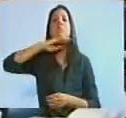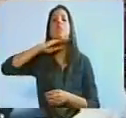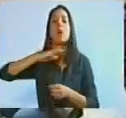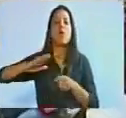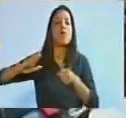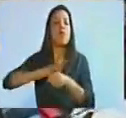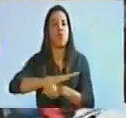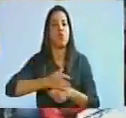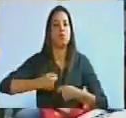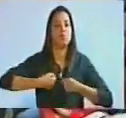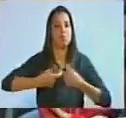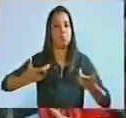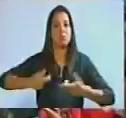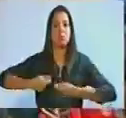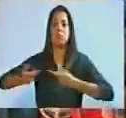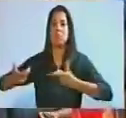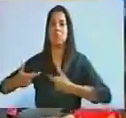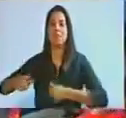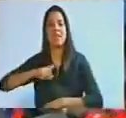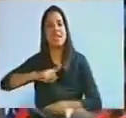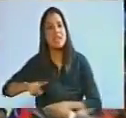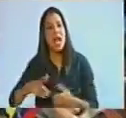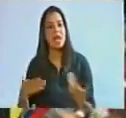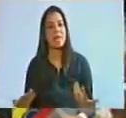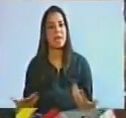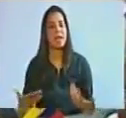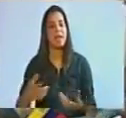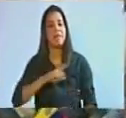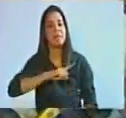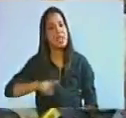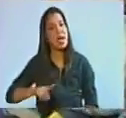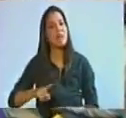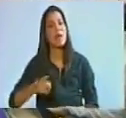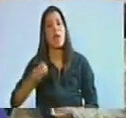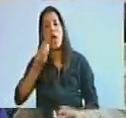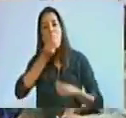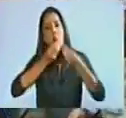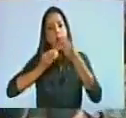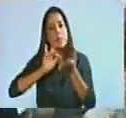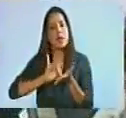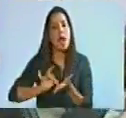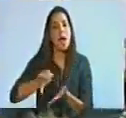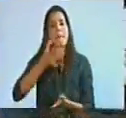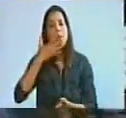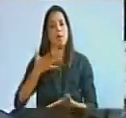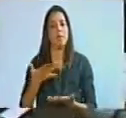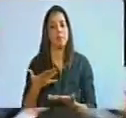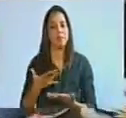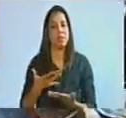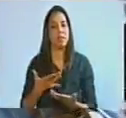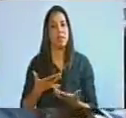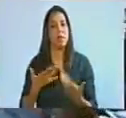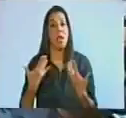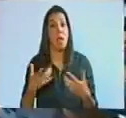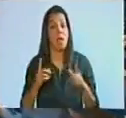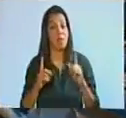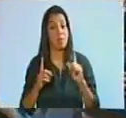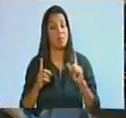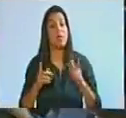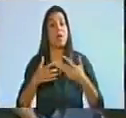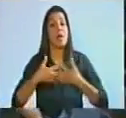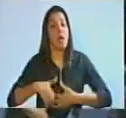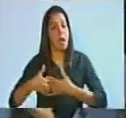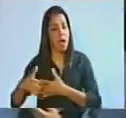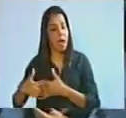pueblo venezolano. Debe de existir esa voluntad de esa parte de que